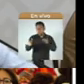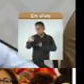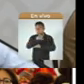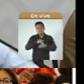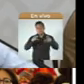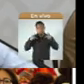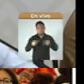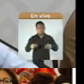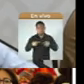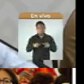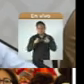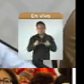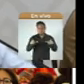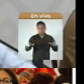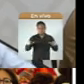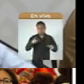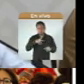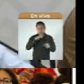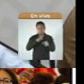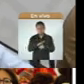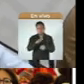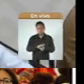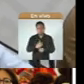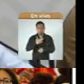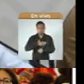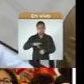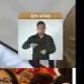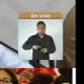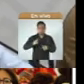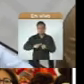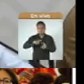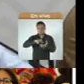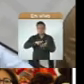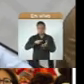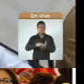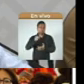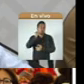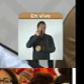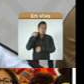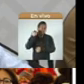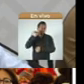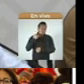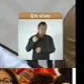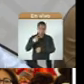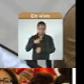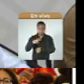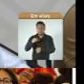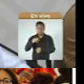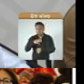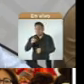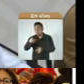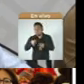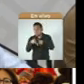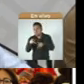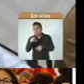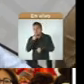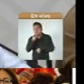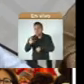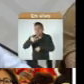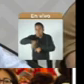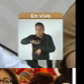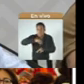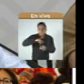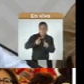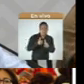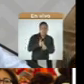este Rodrigo aquí en este gobierno del ingeniero Salomón Jara no hay persecución a los periodistas ni hay